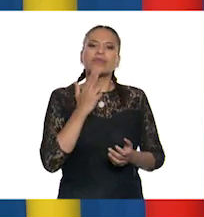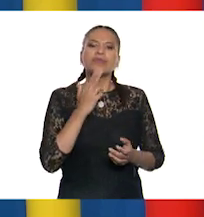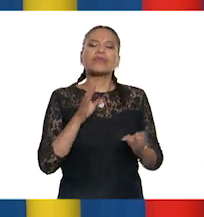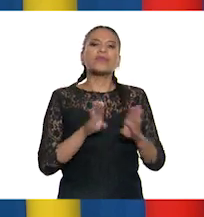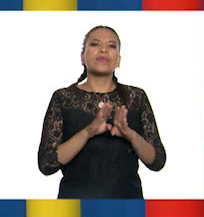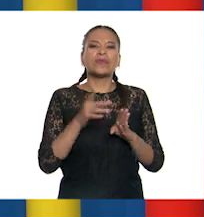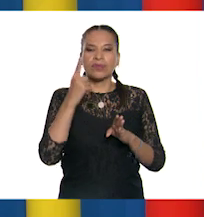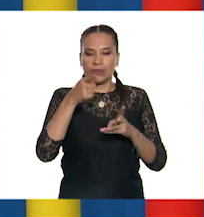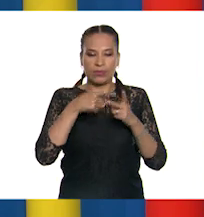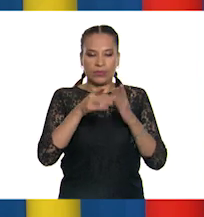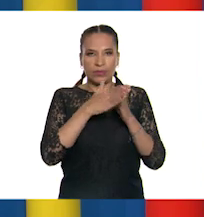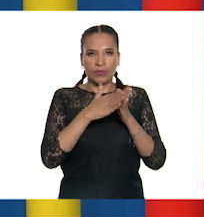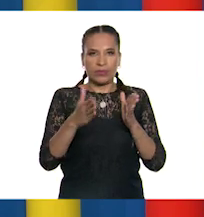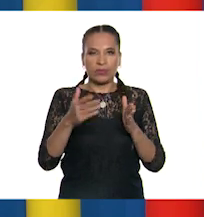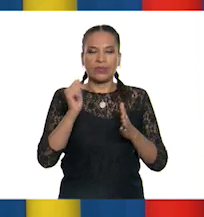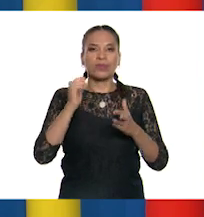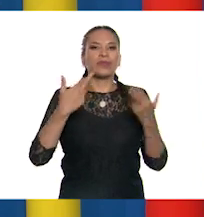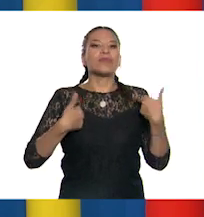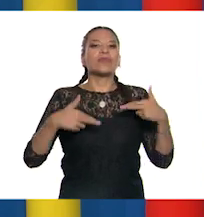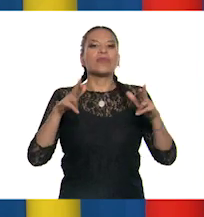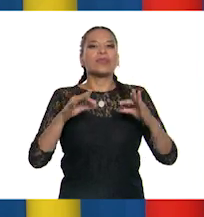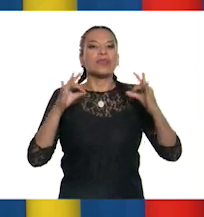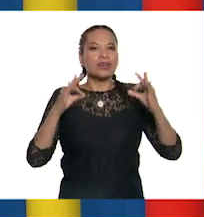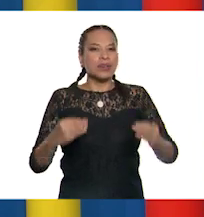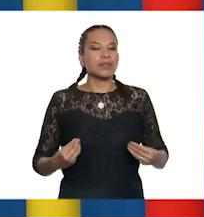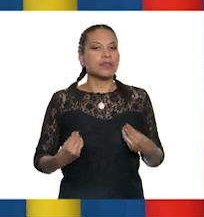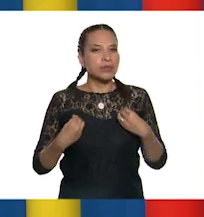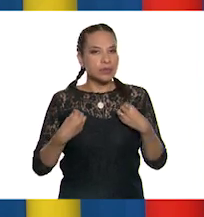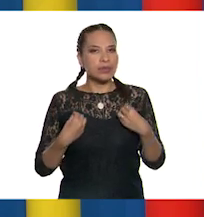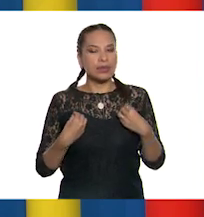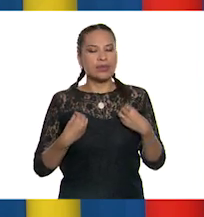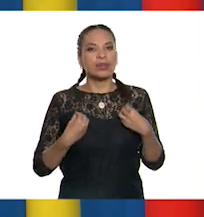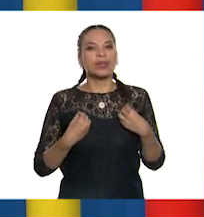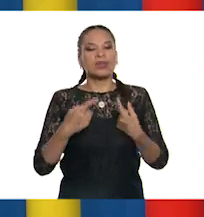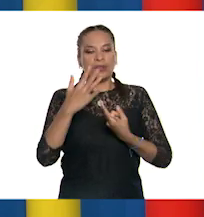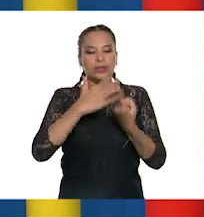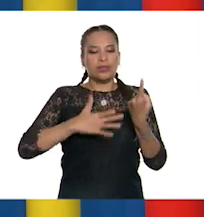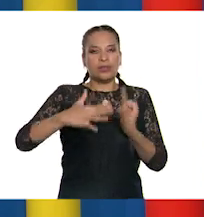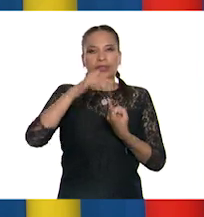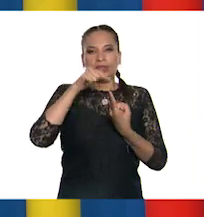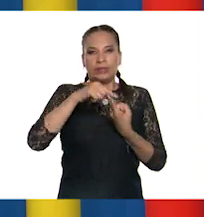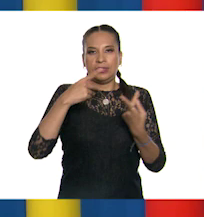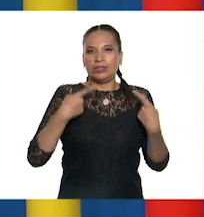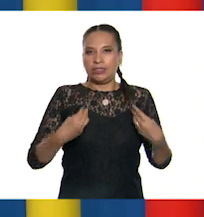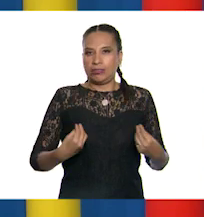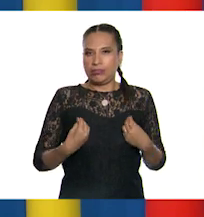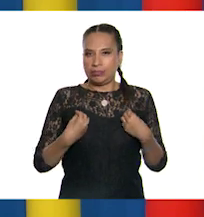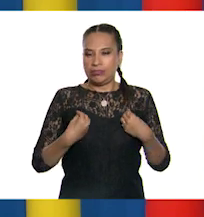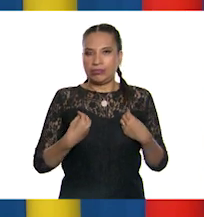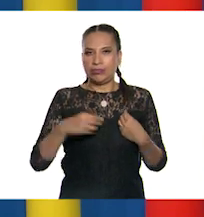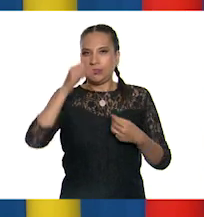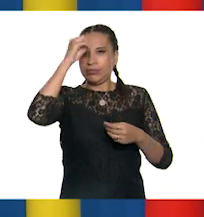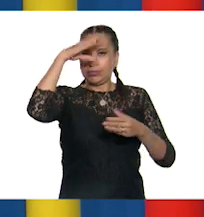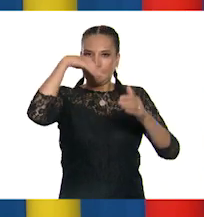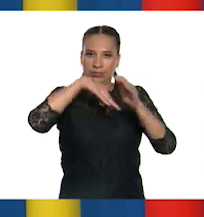como punto de partida para representar la realidad vivida por un sector de la población, los mineros y